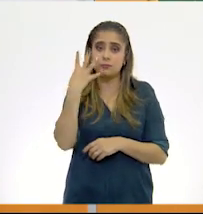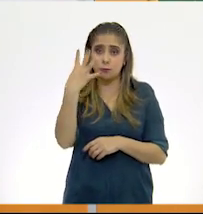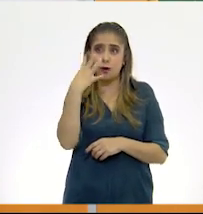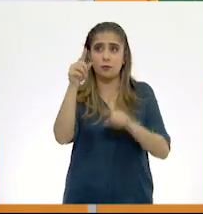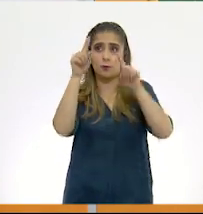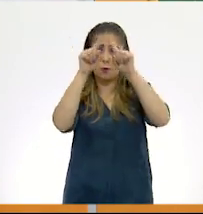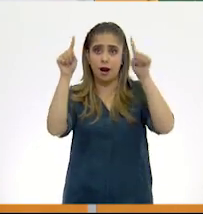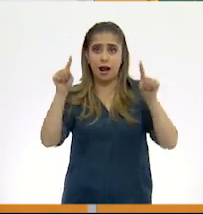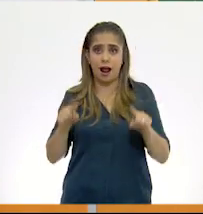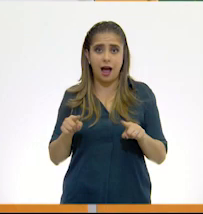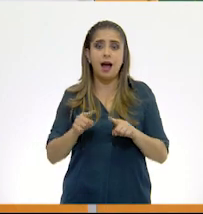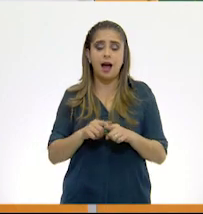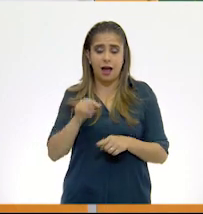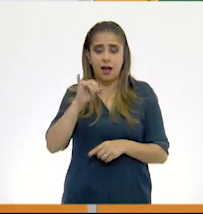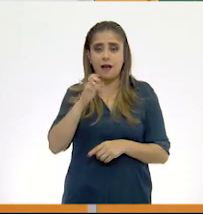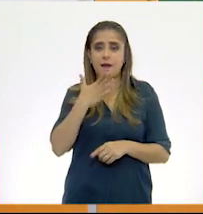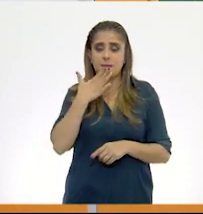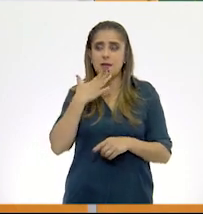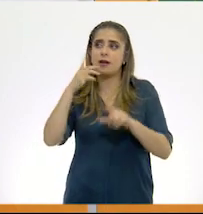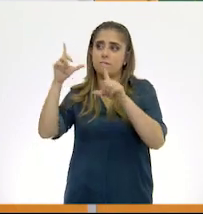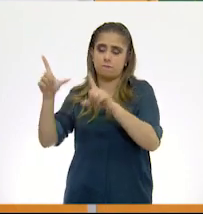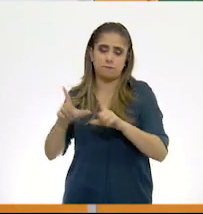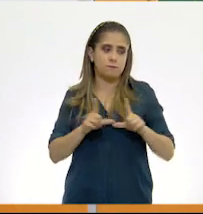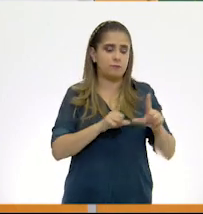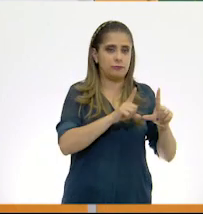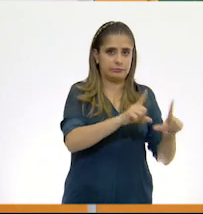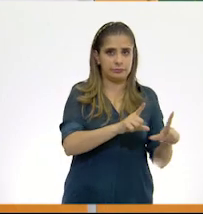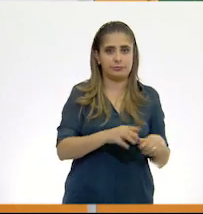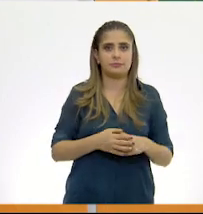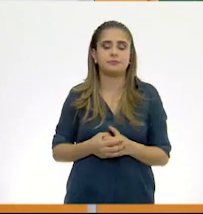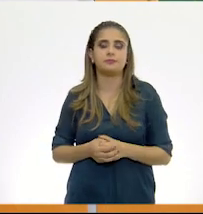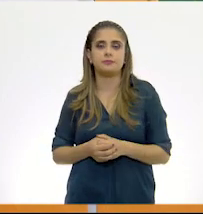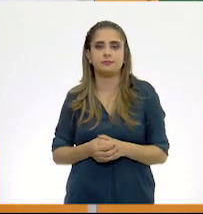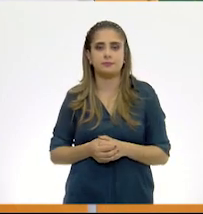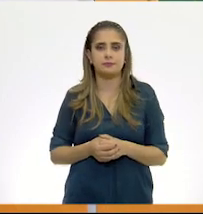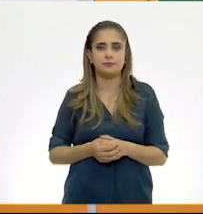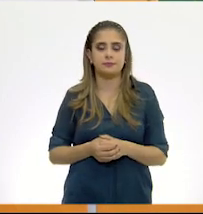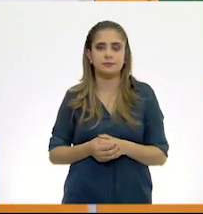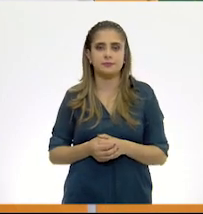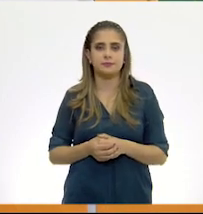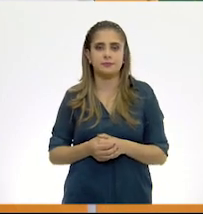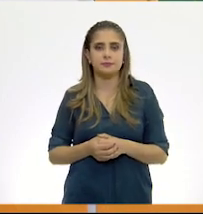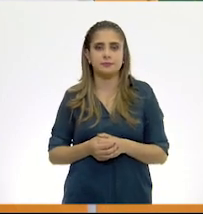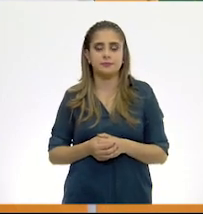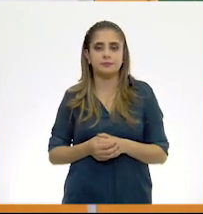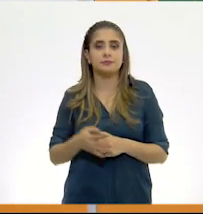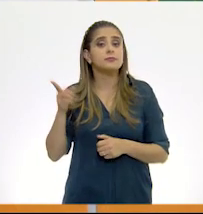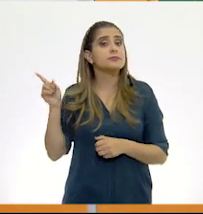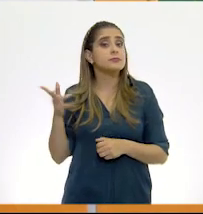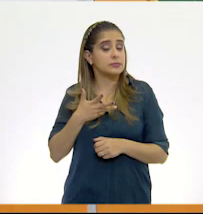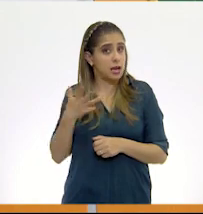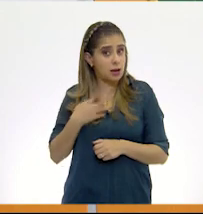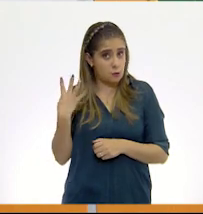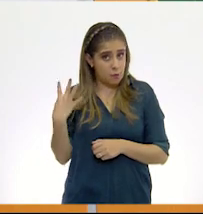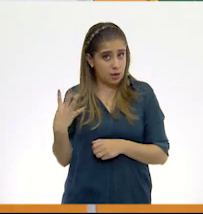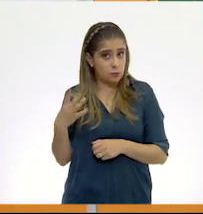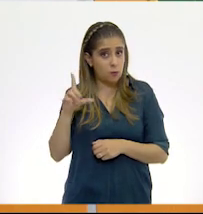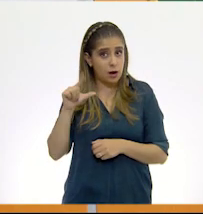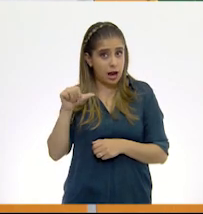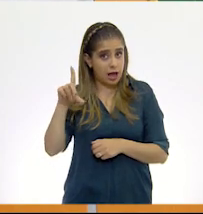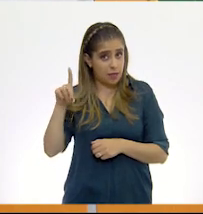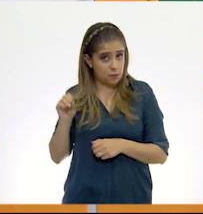quitarla entonces de aquí y la pasamos con todas las figuras de este lado que tienen cuatro lados. Esta otra tiene cuatro